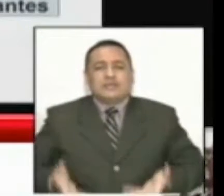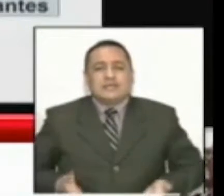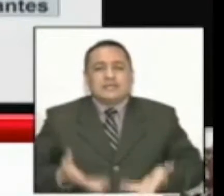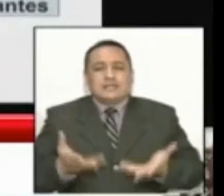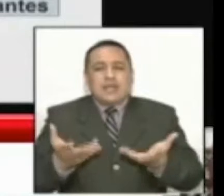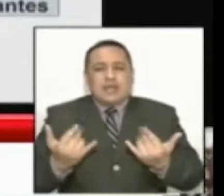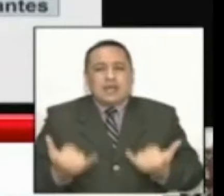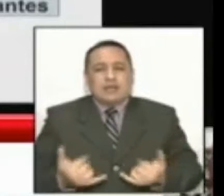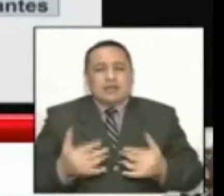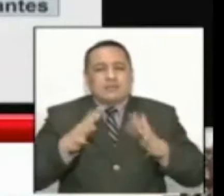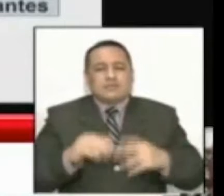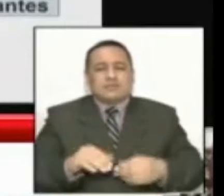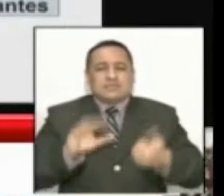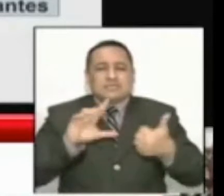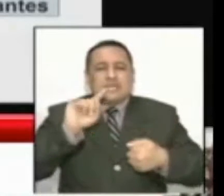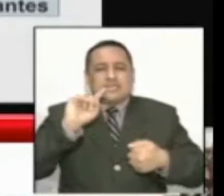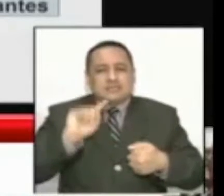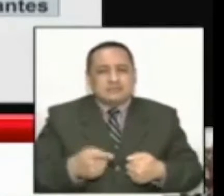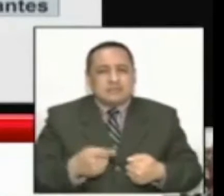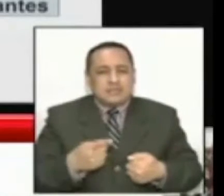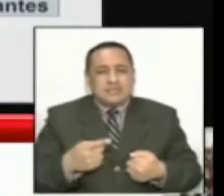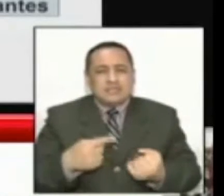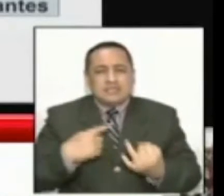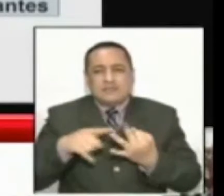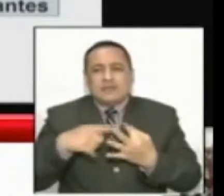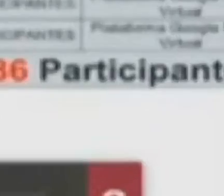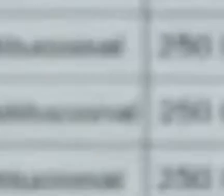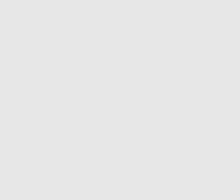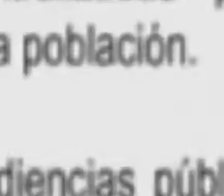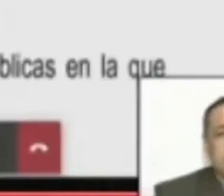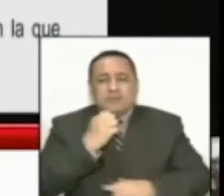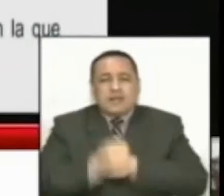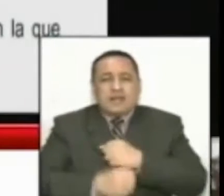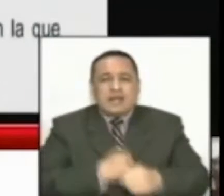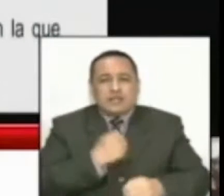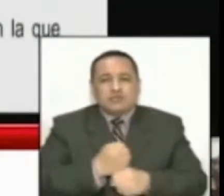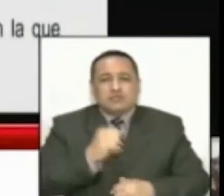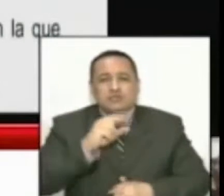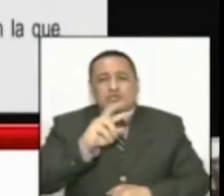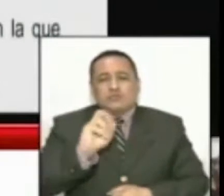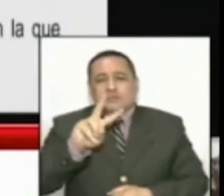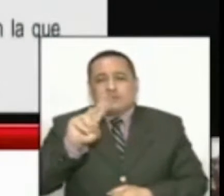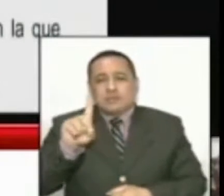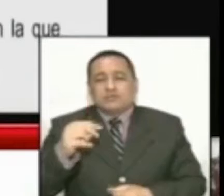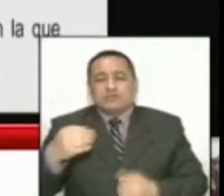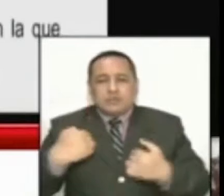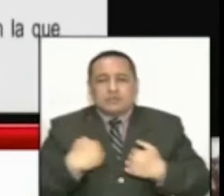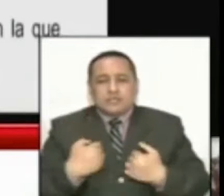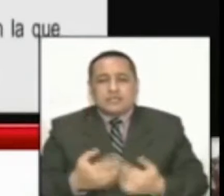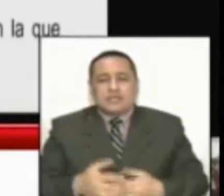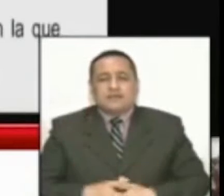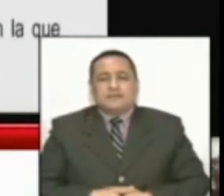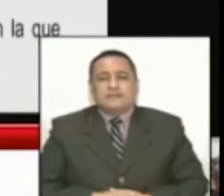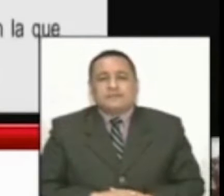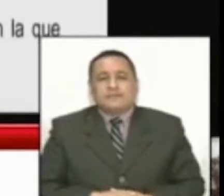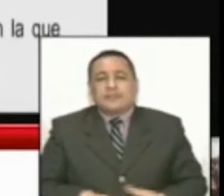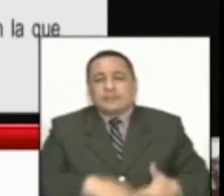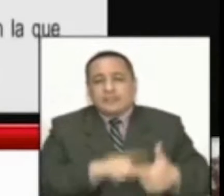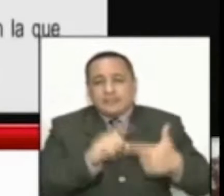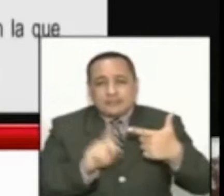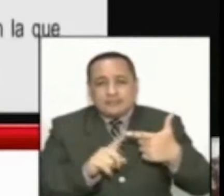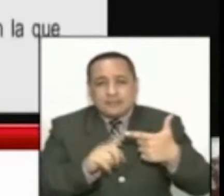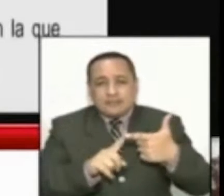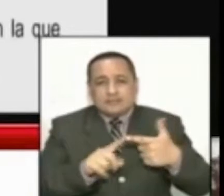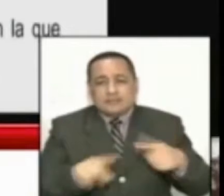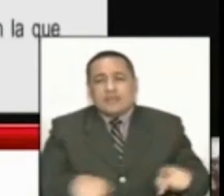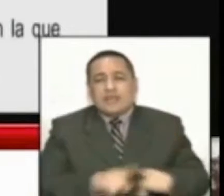waranja iskunpachak pusaq chunka suktayuq runakunapaq. Iskay waranja iskay chunka hukniyuq watapi llamkayninkunapaqmi